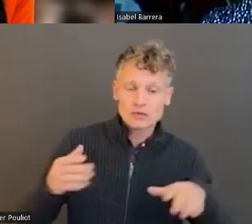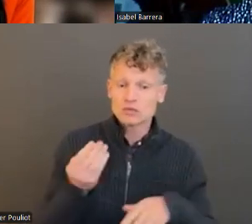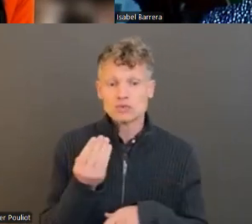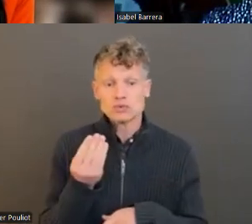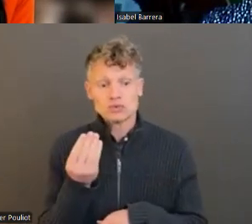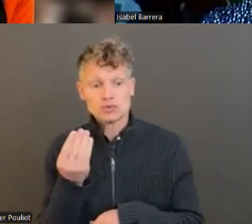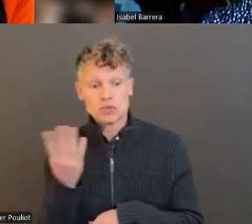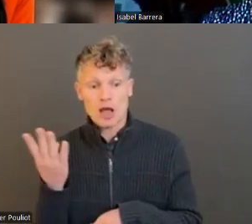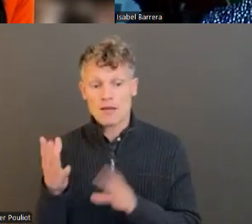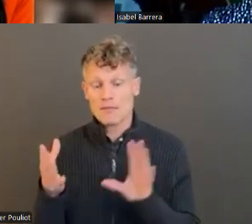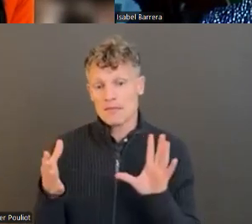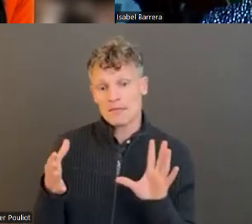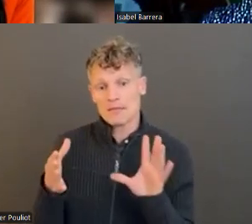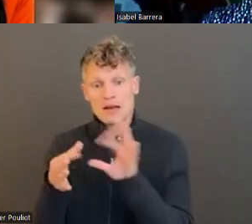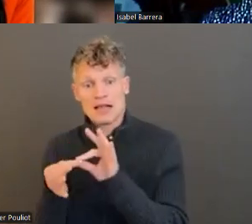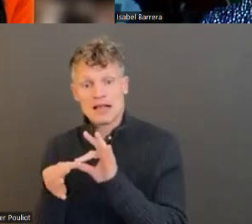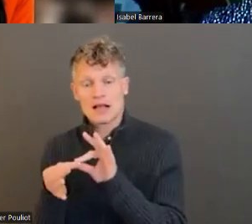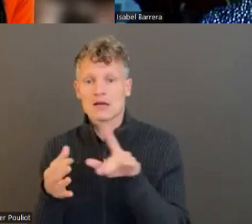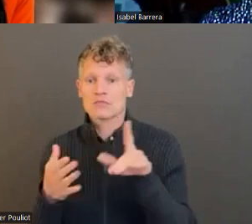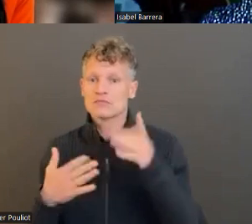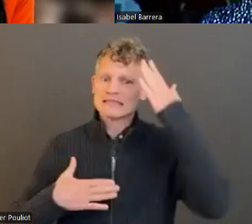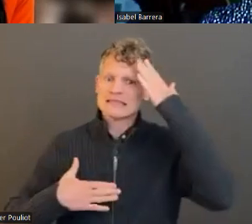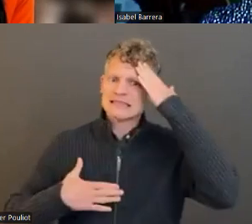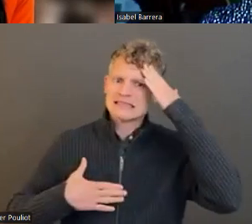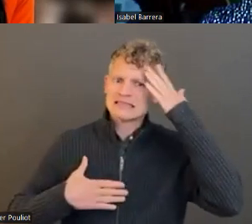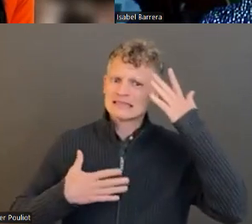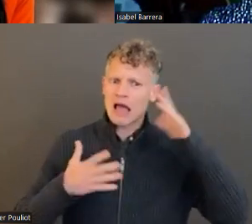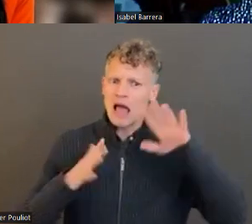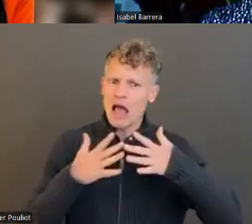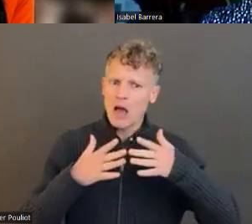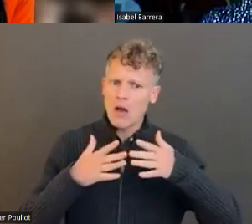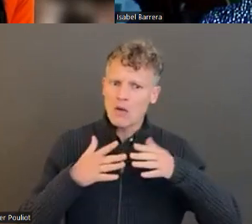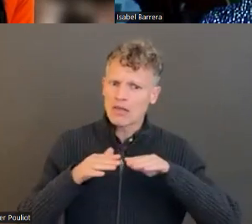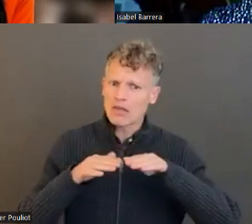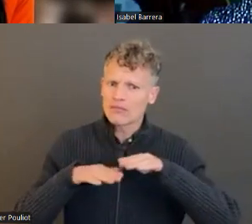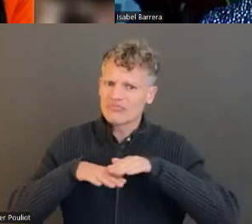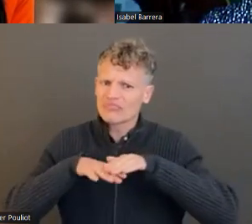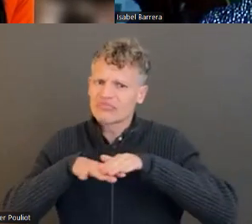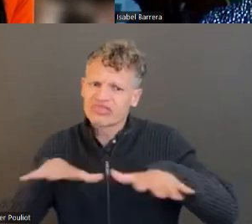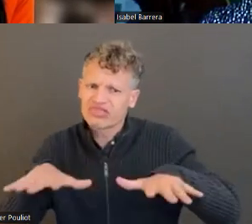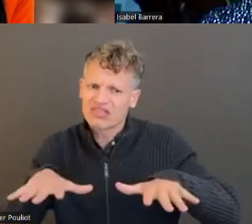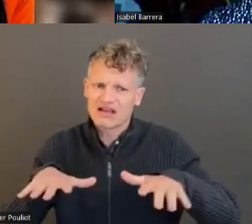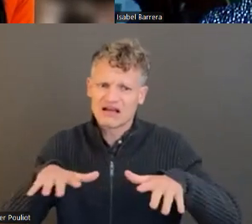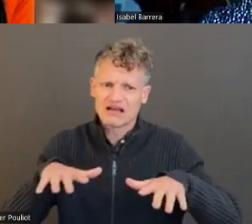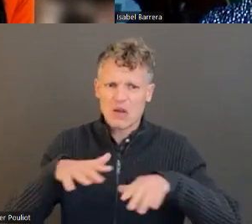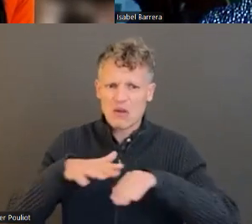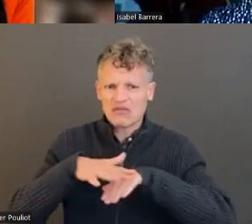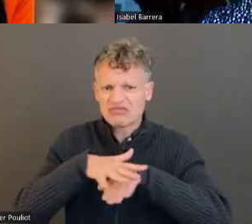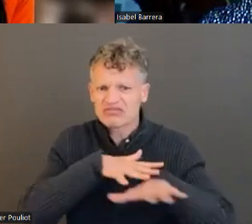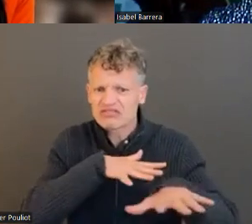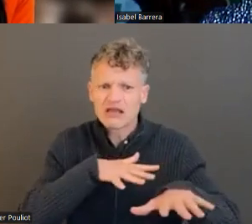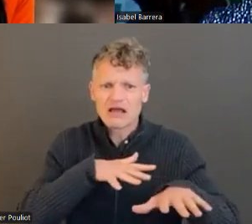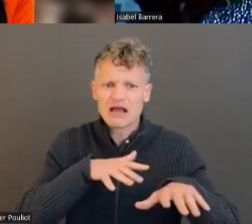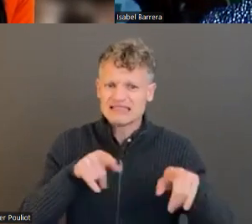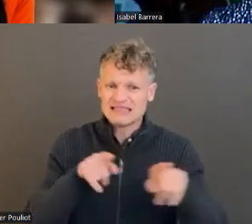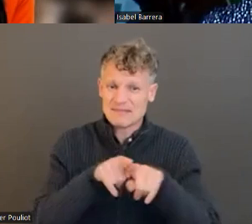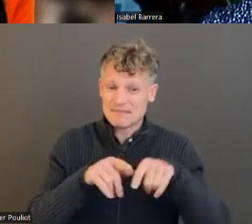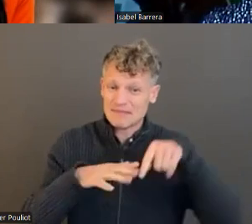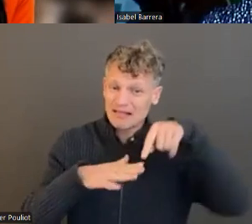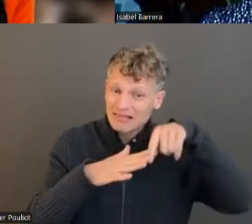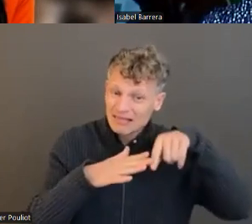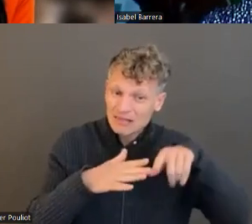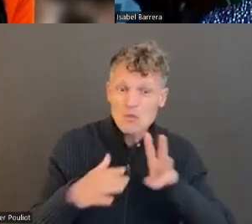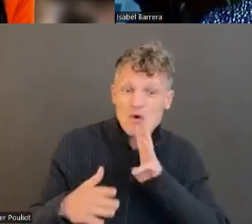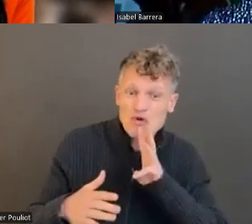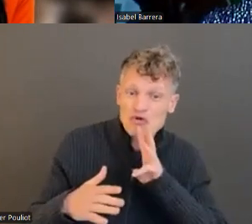suelo, alimentos, sino otras. Entonces, el primer ejercicio es reconocer con